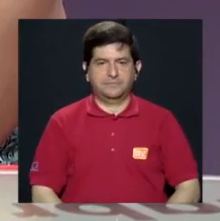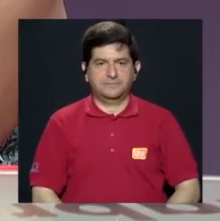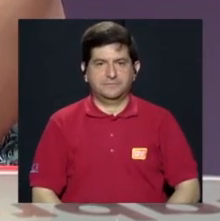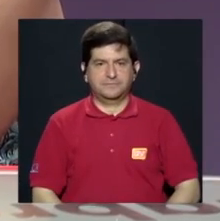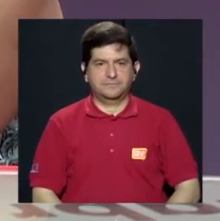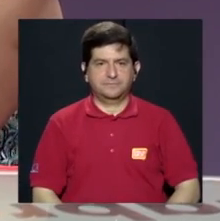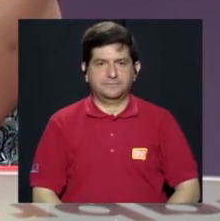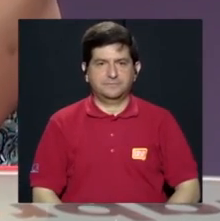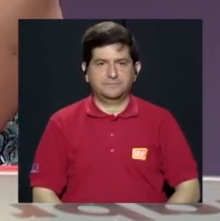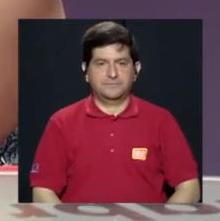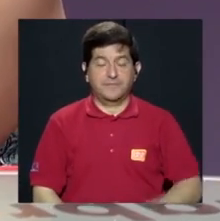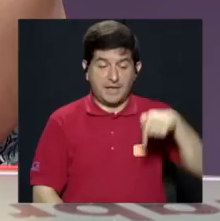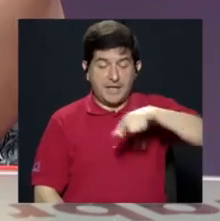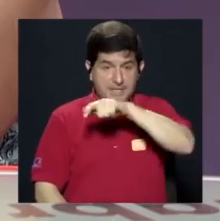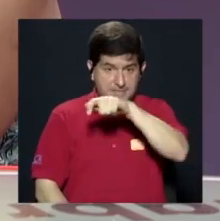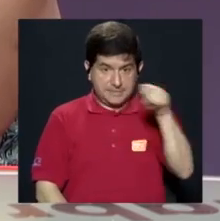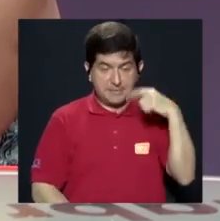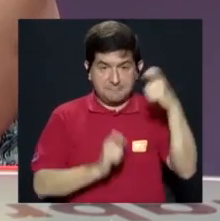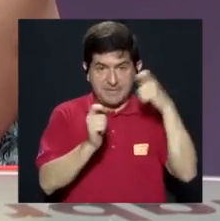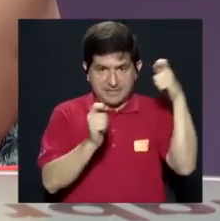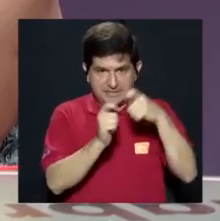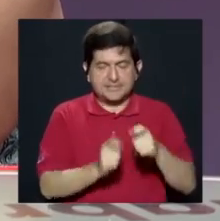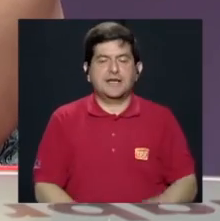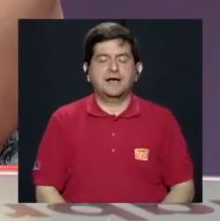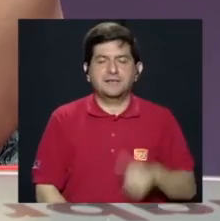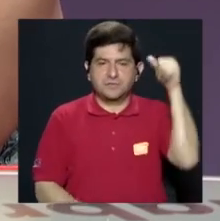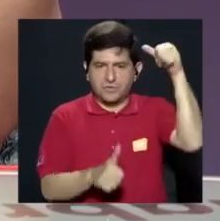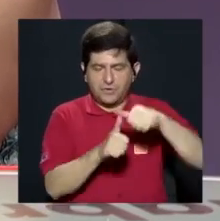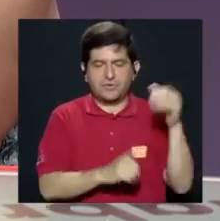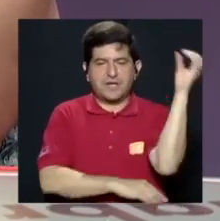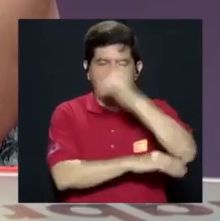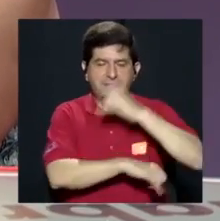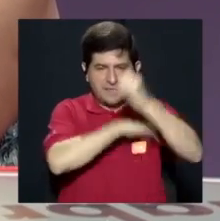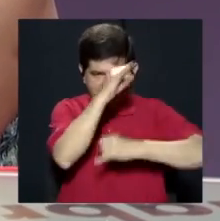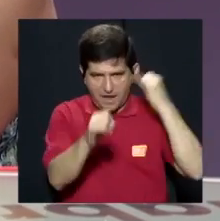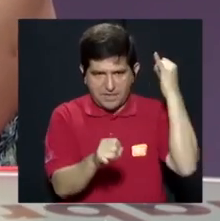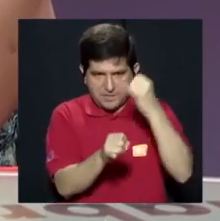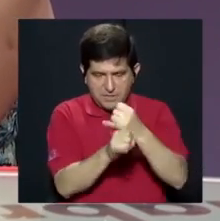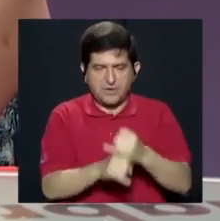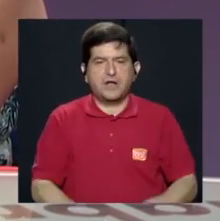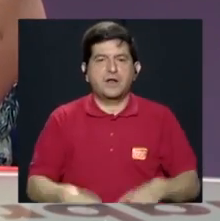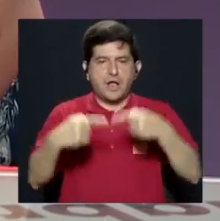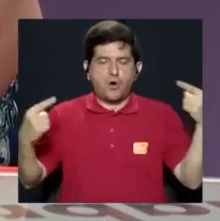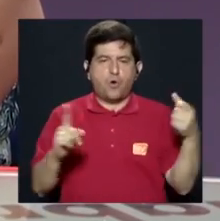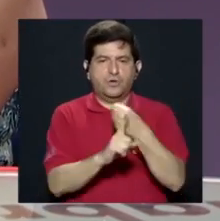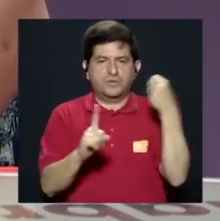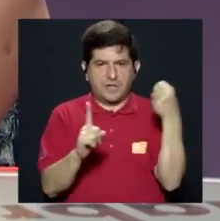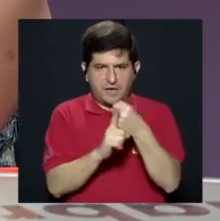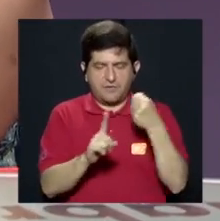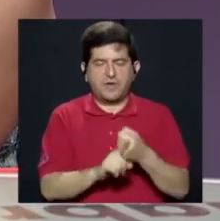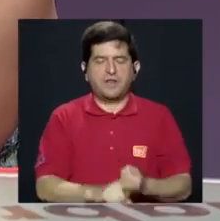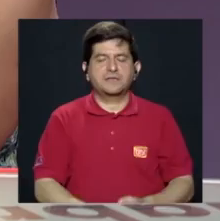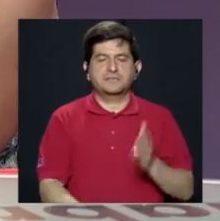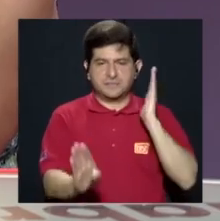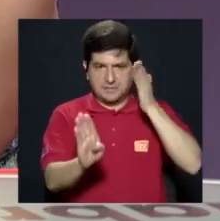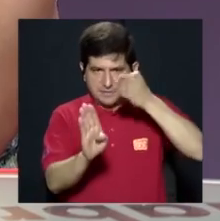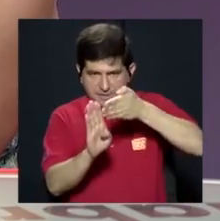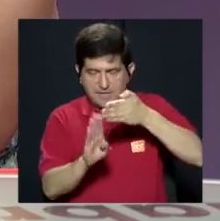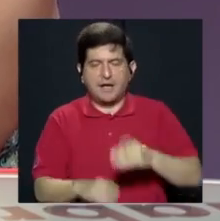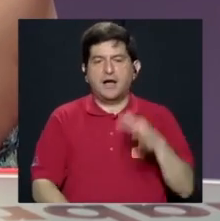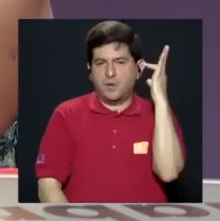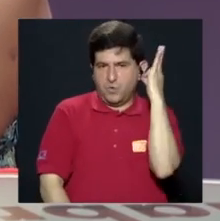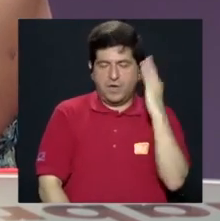en este mes justamente estamos conmemorando el Día Internacional contra la Violencia hacia las Mujeres, y